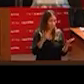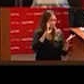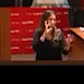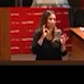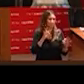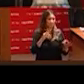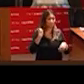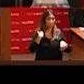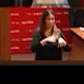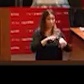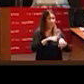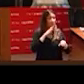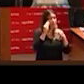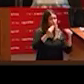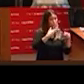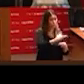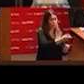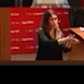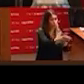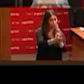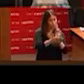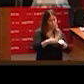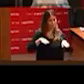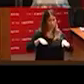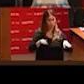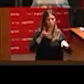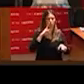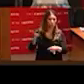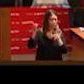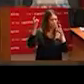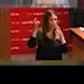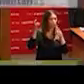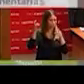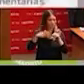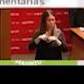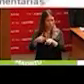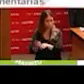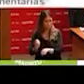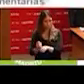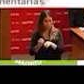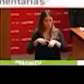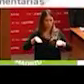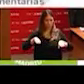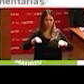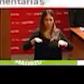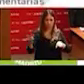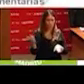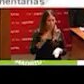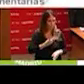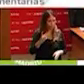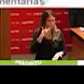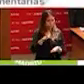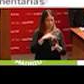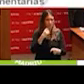paralelo a la formación de los trabajadores hay un proceso de captación de de puestos de trabajo hay un